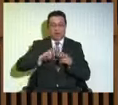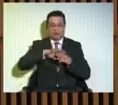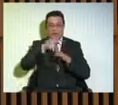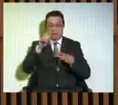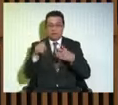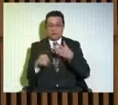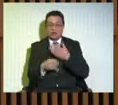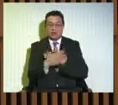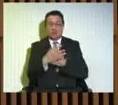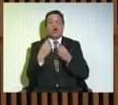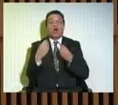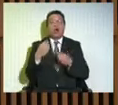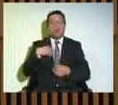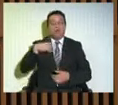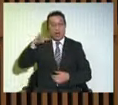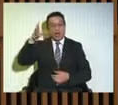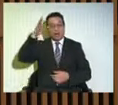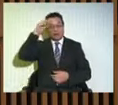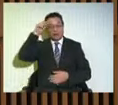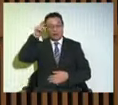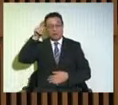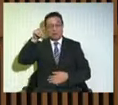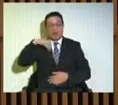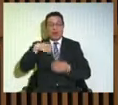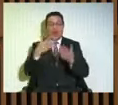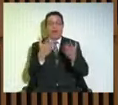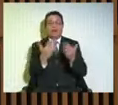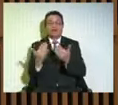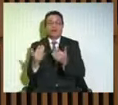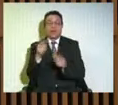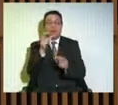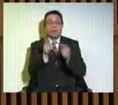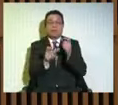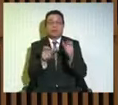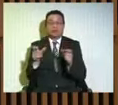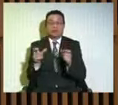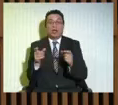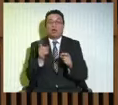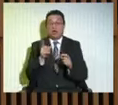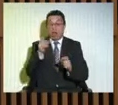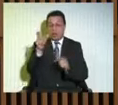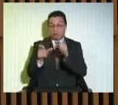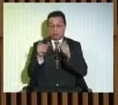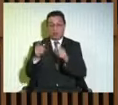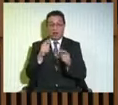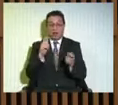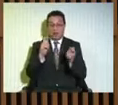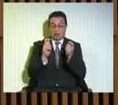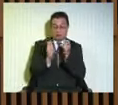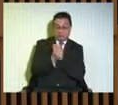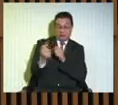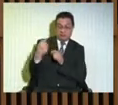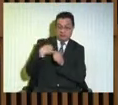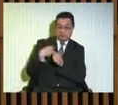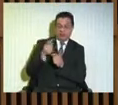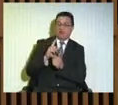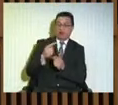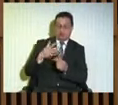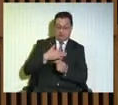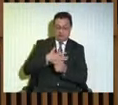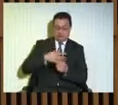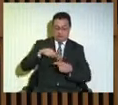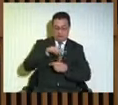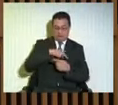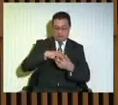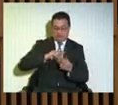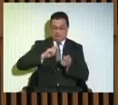modernización y cómo entendemos las necesidades de las personas. No que las personas se adapten a nuestros procesos, sino cómo nuestros procesos